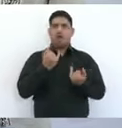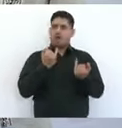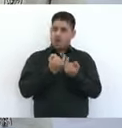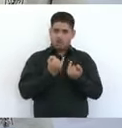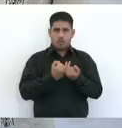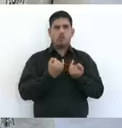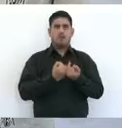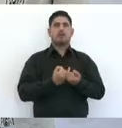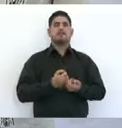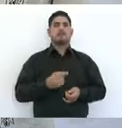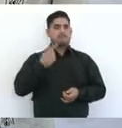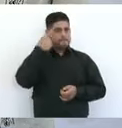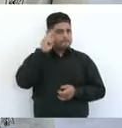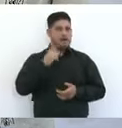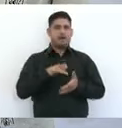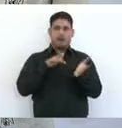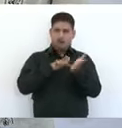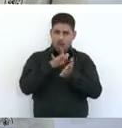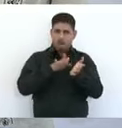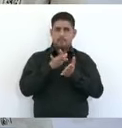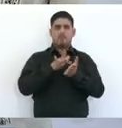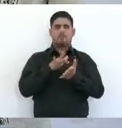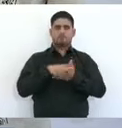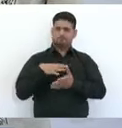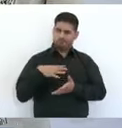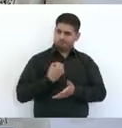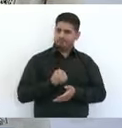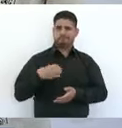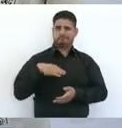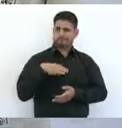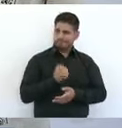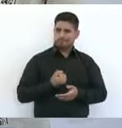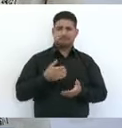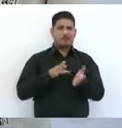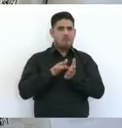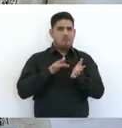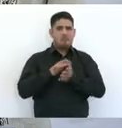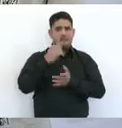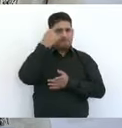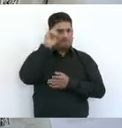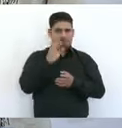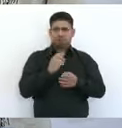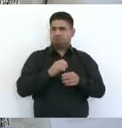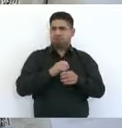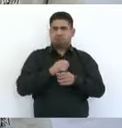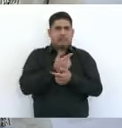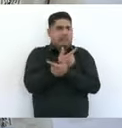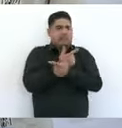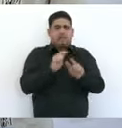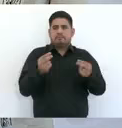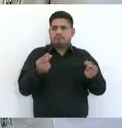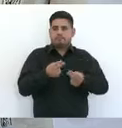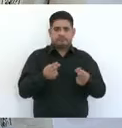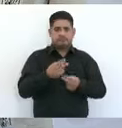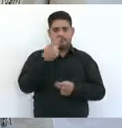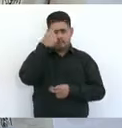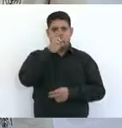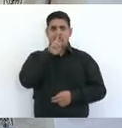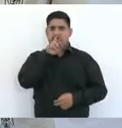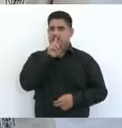también de sumar su esfuerzo en lo que sea necesario para dar una